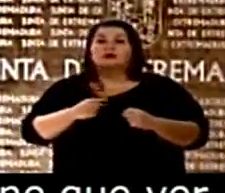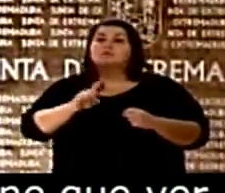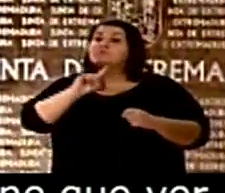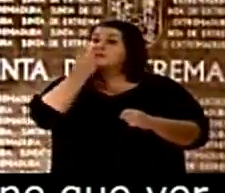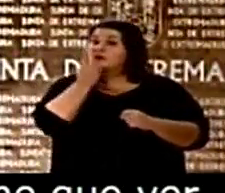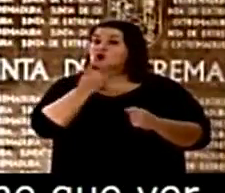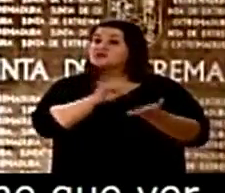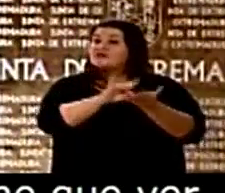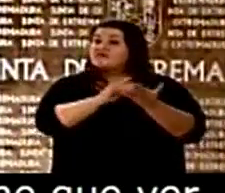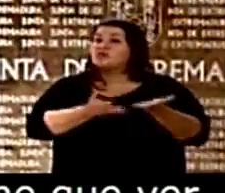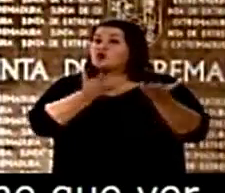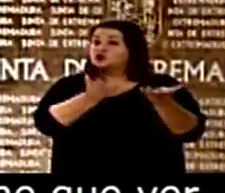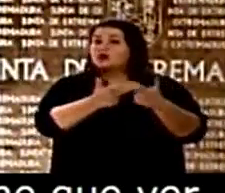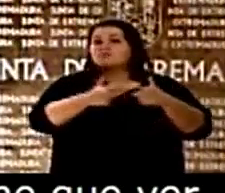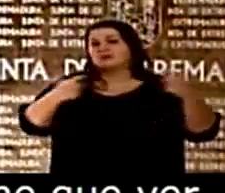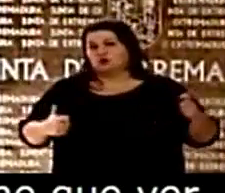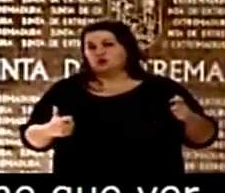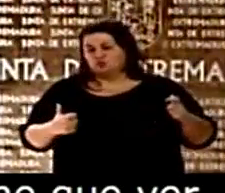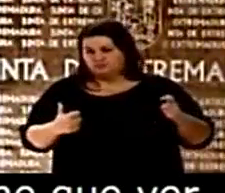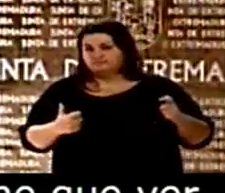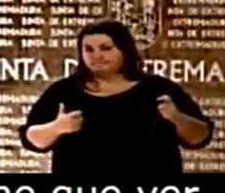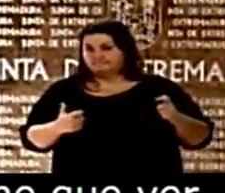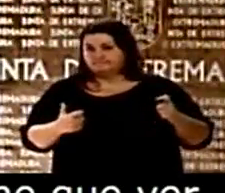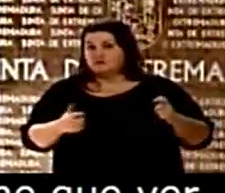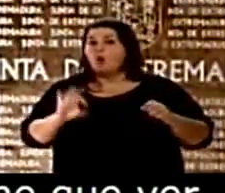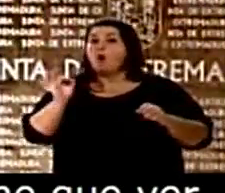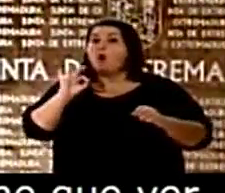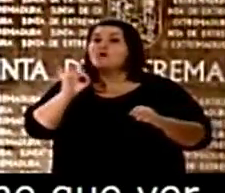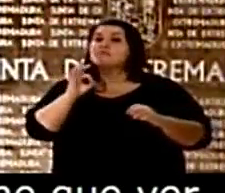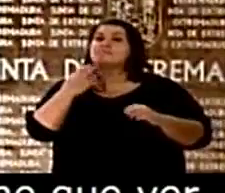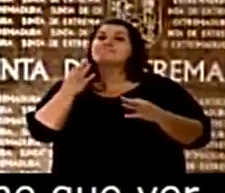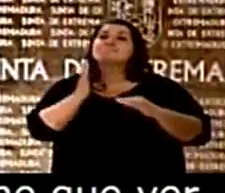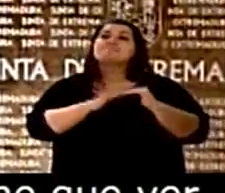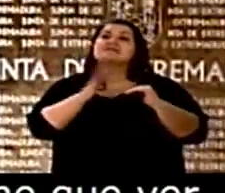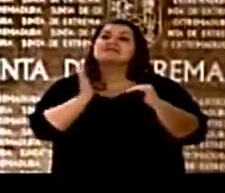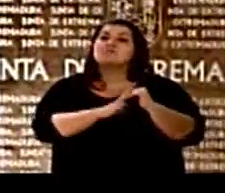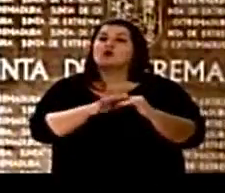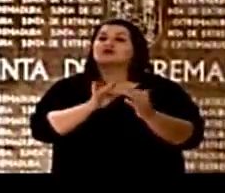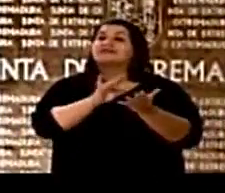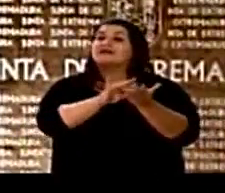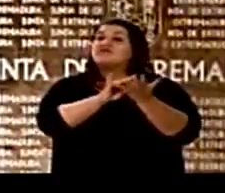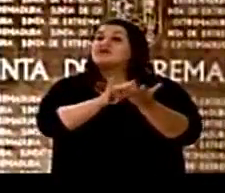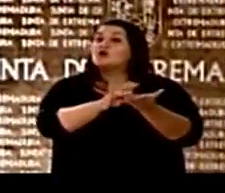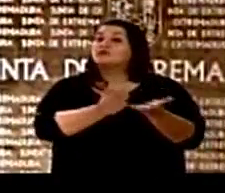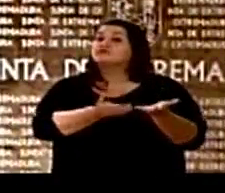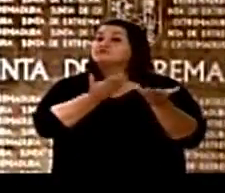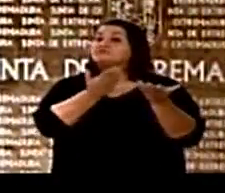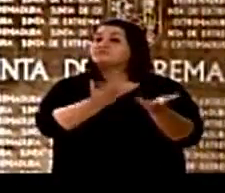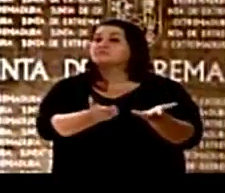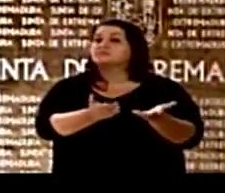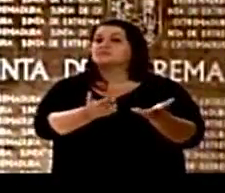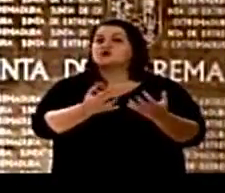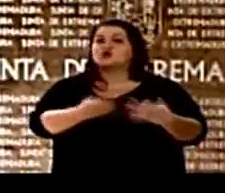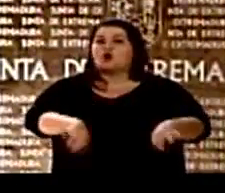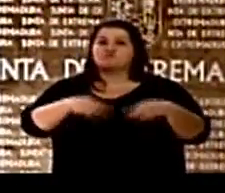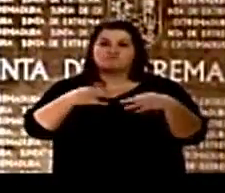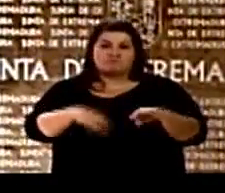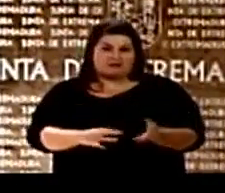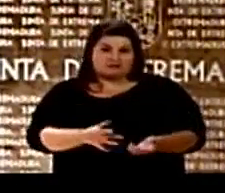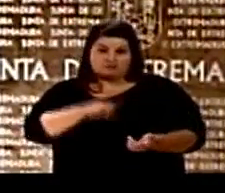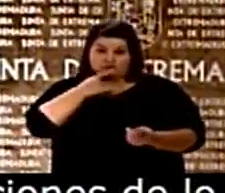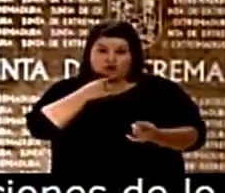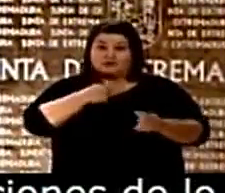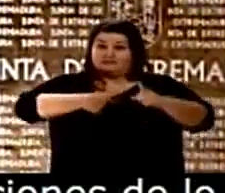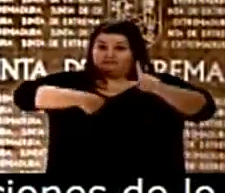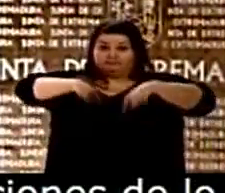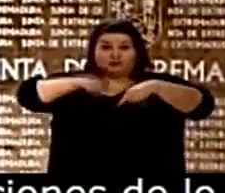las prestaciones, o al menos la normalización de unas prestaciones de lo que debería ser la línea